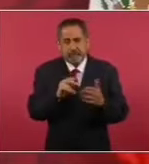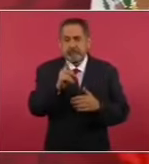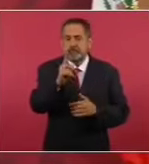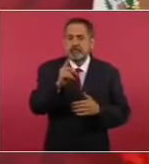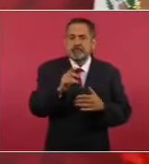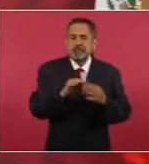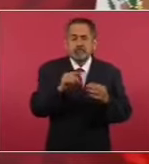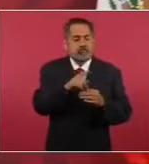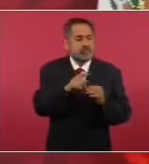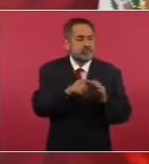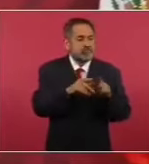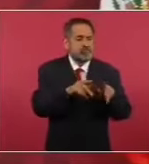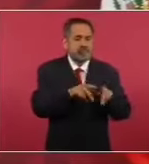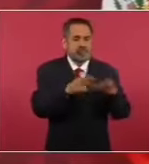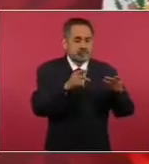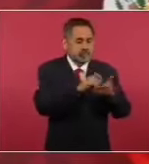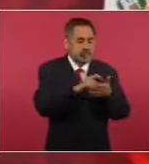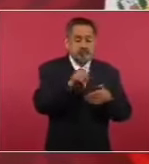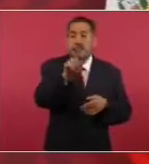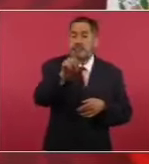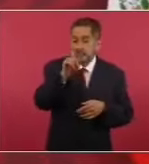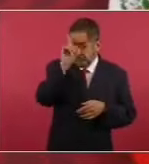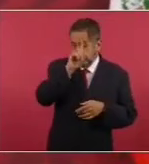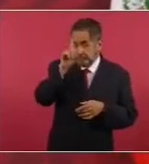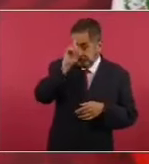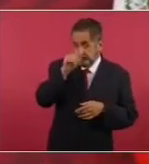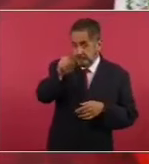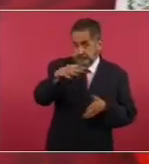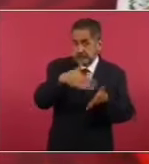un artículo que lo recomiendo mucho,